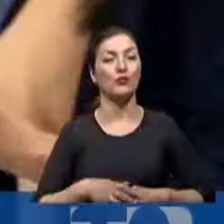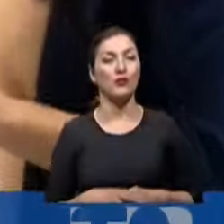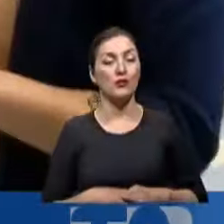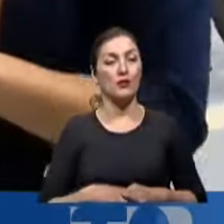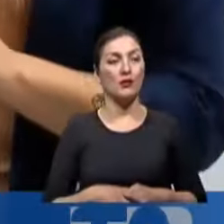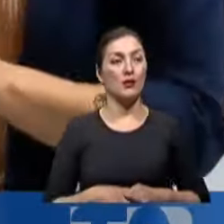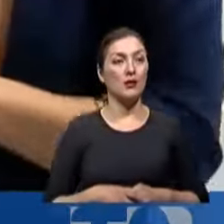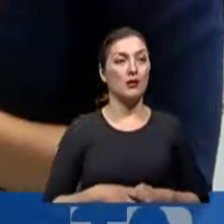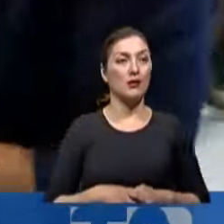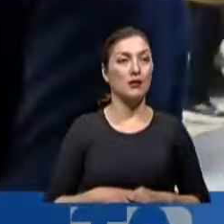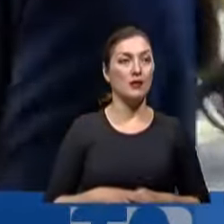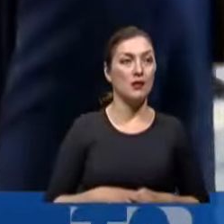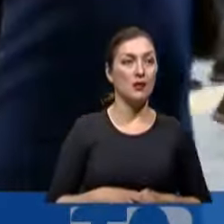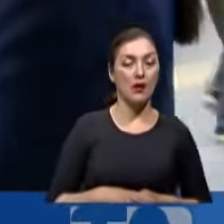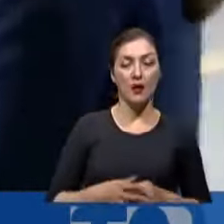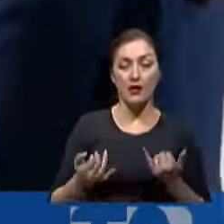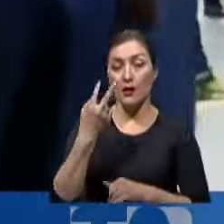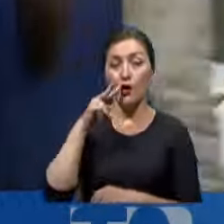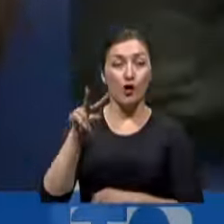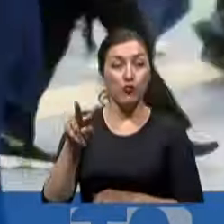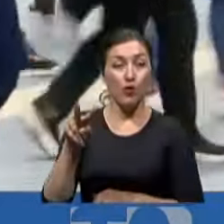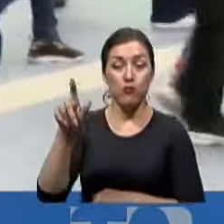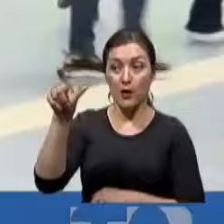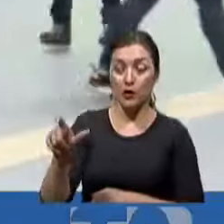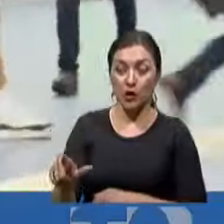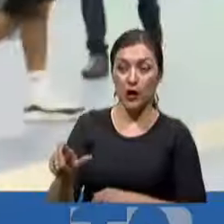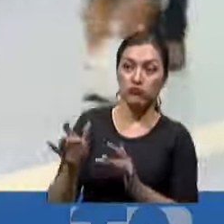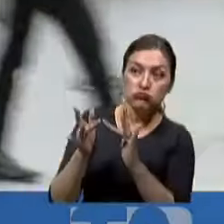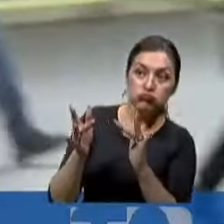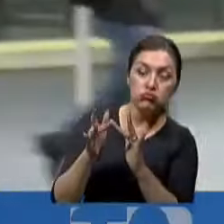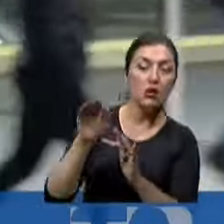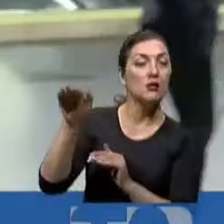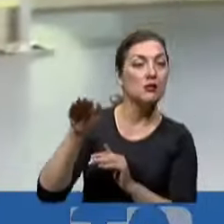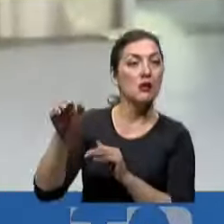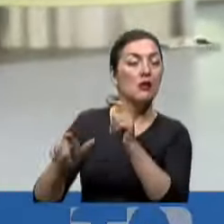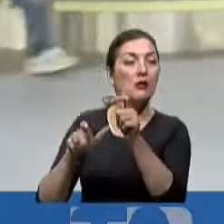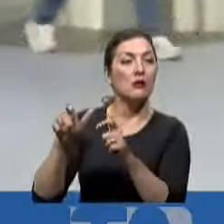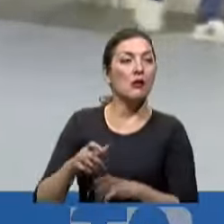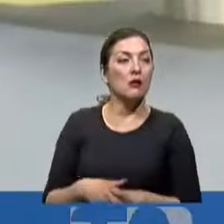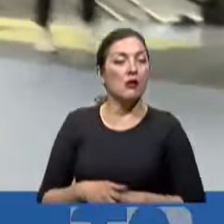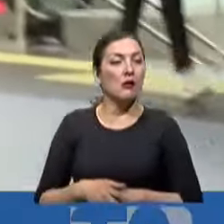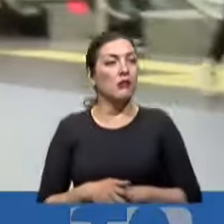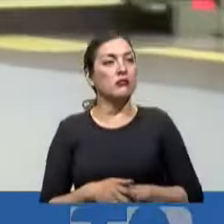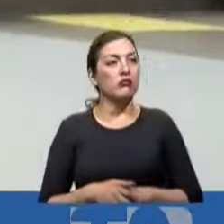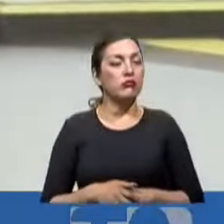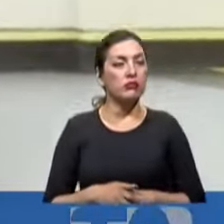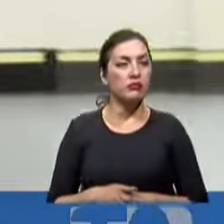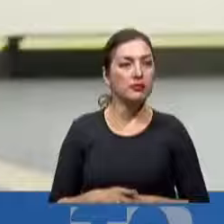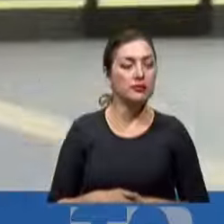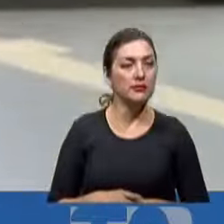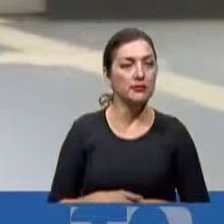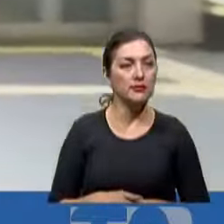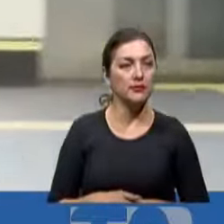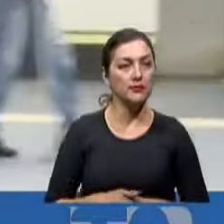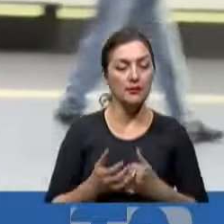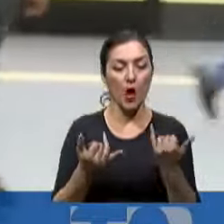a ver si nos podemos acercar en este momento a uno de los usuarios que llega hasta este punto. Recordemos que a esta hora suele ser